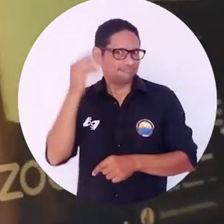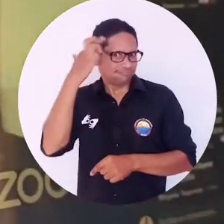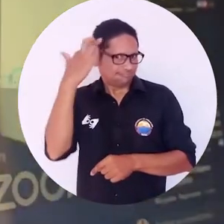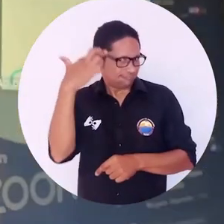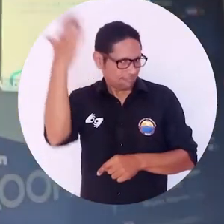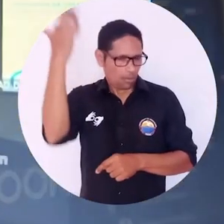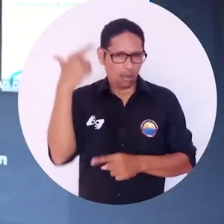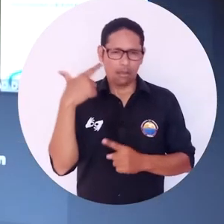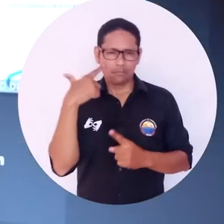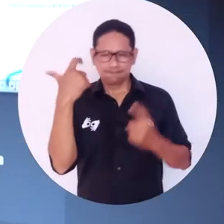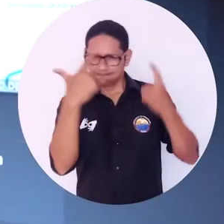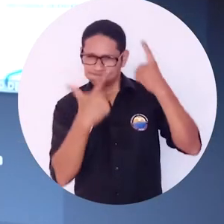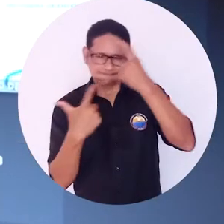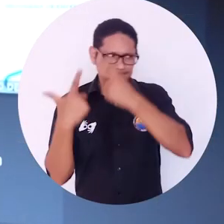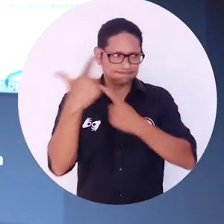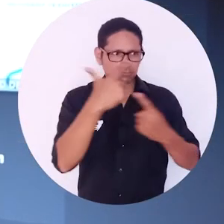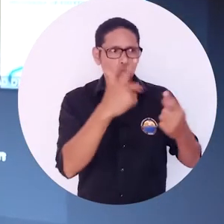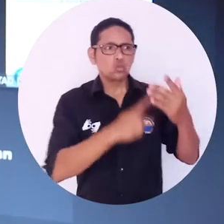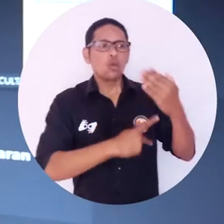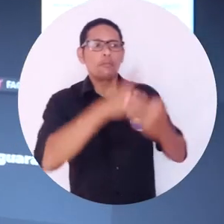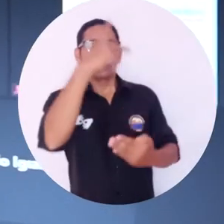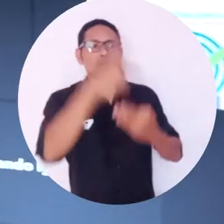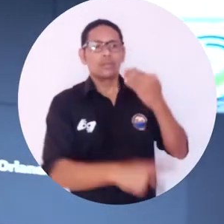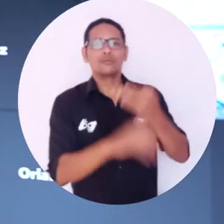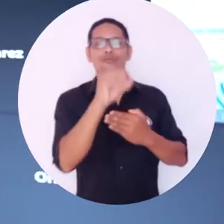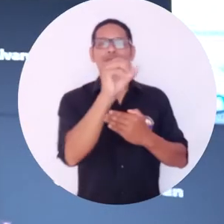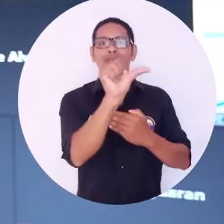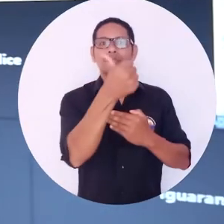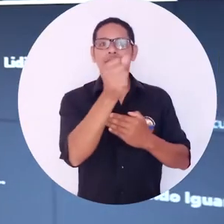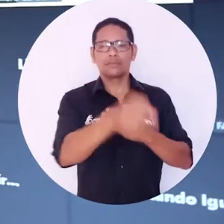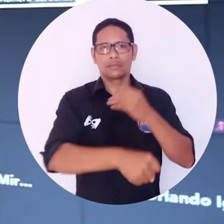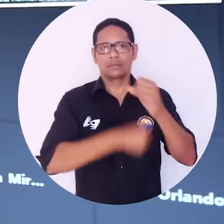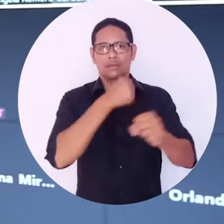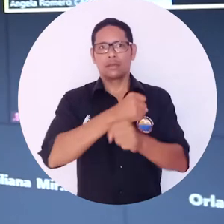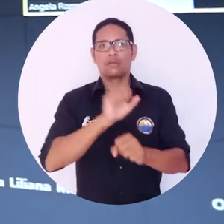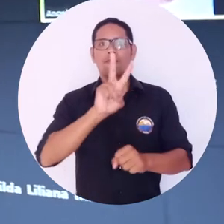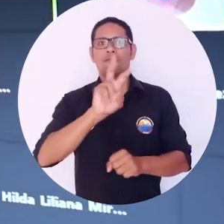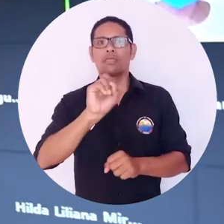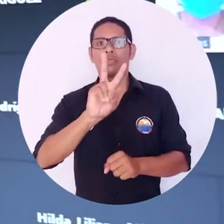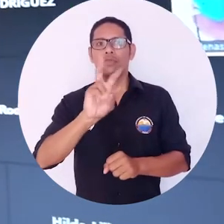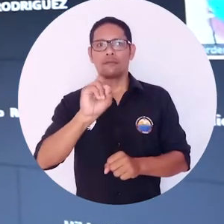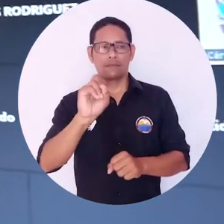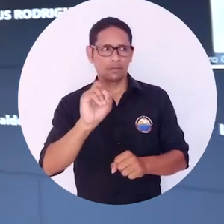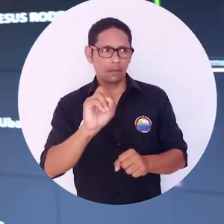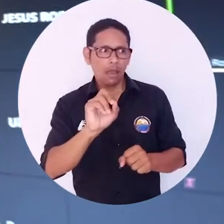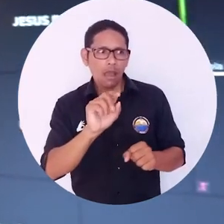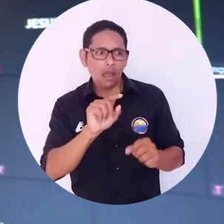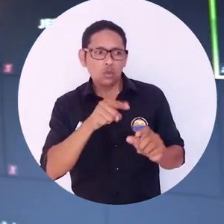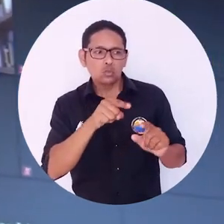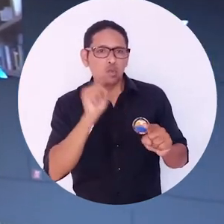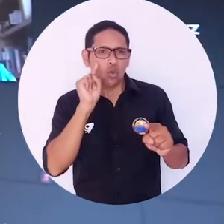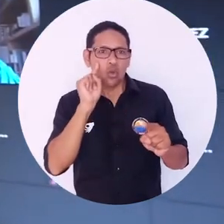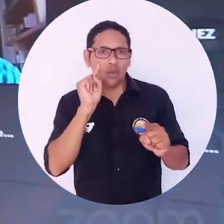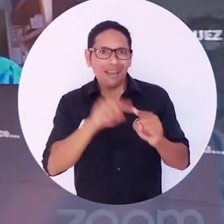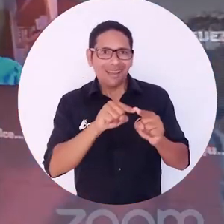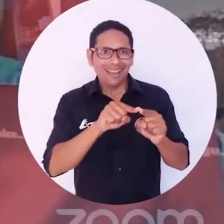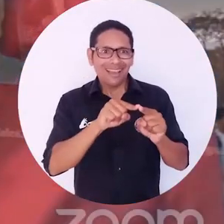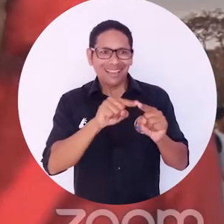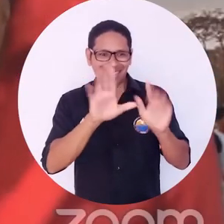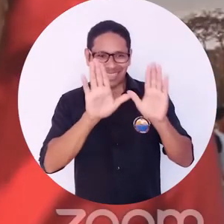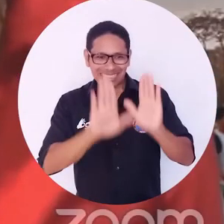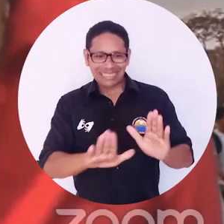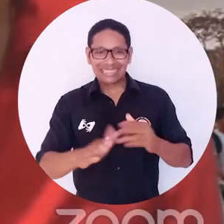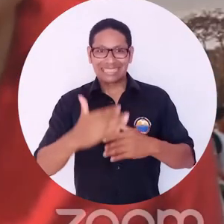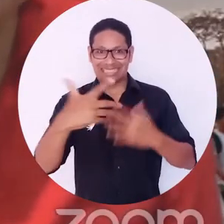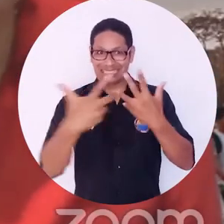las implicaciones y contenidos del proyecto de Ley 010 de 2020, que pretende hacer ajustes al sistema de salud colombiano.